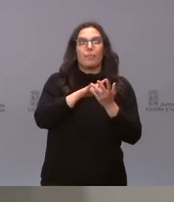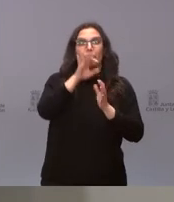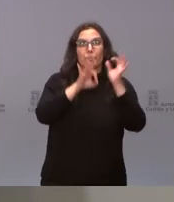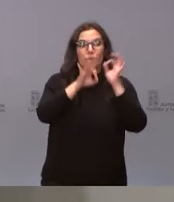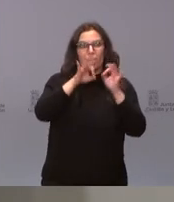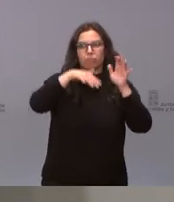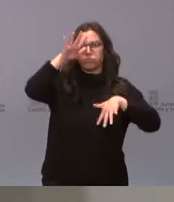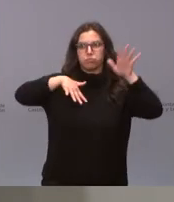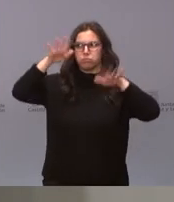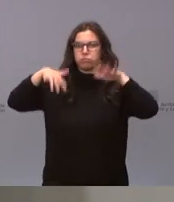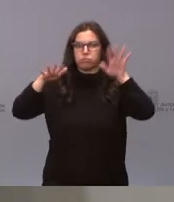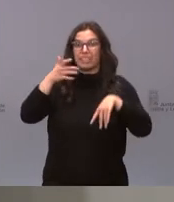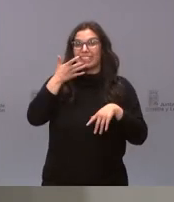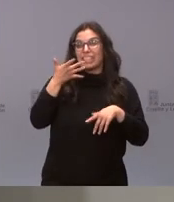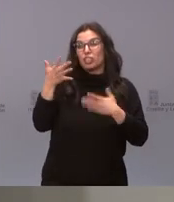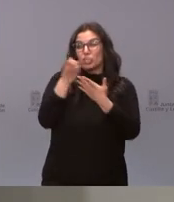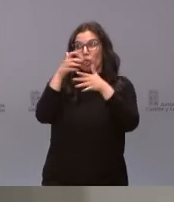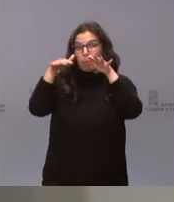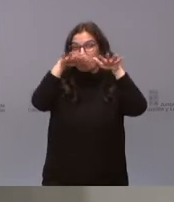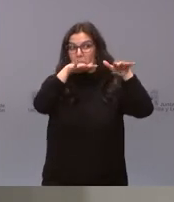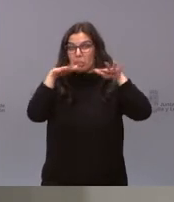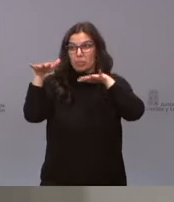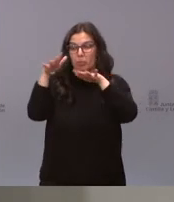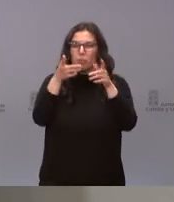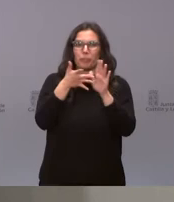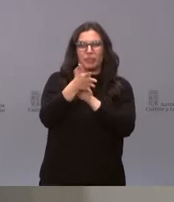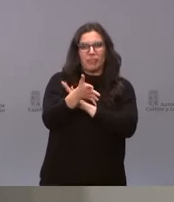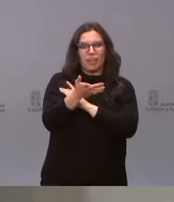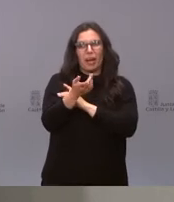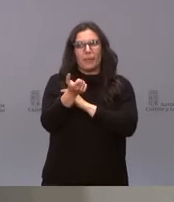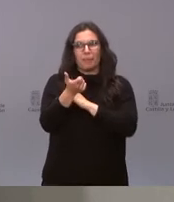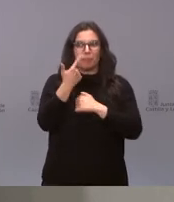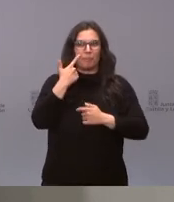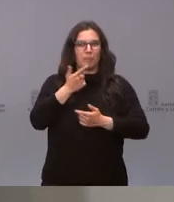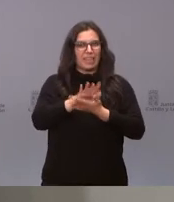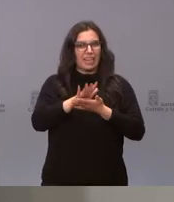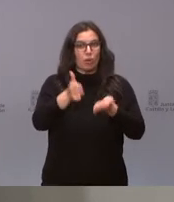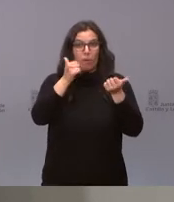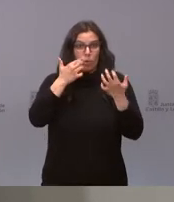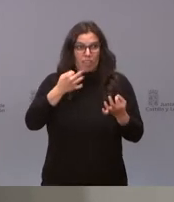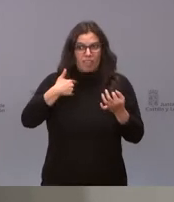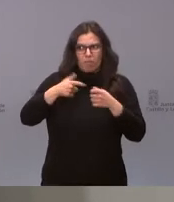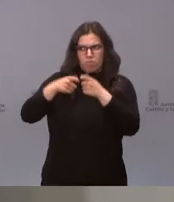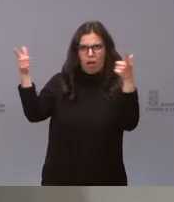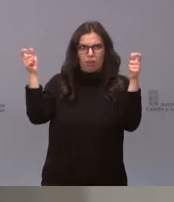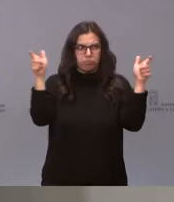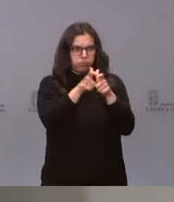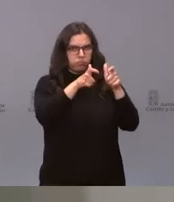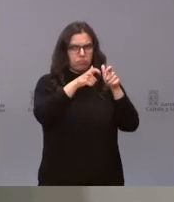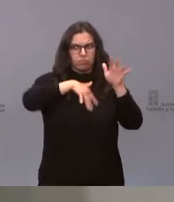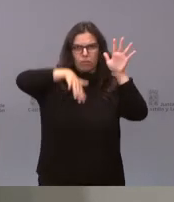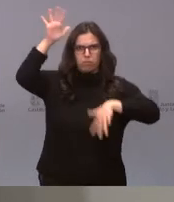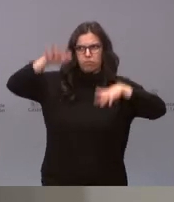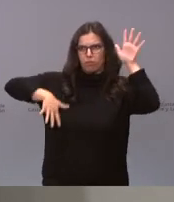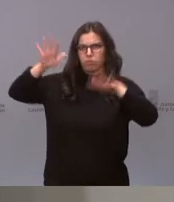nada si estuviéramos todos en la media pues habría más más tranquilidad pero lo cierto es que tener incidencias acumuladas muy